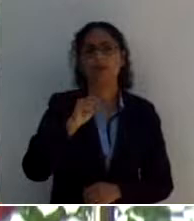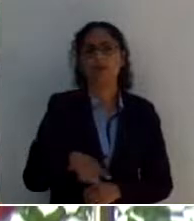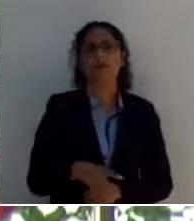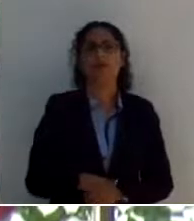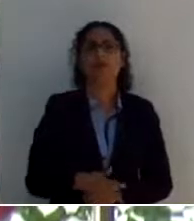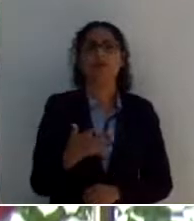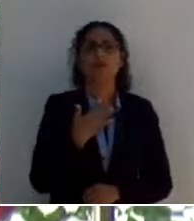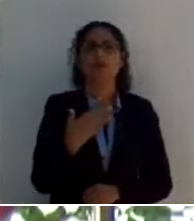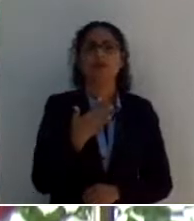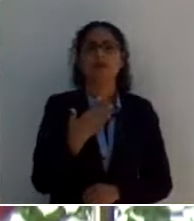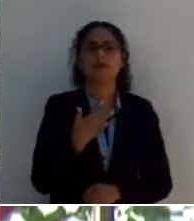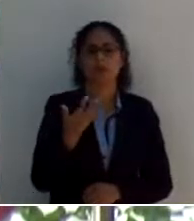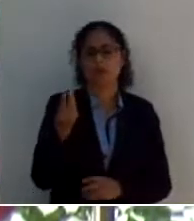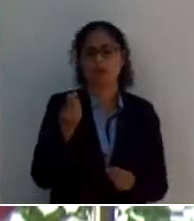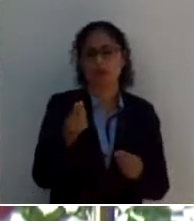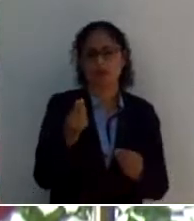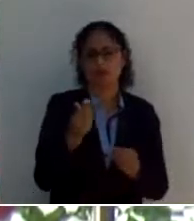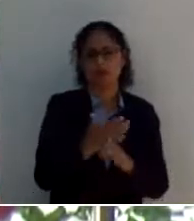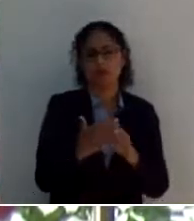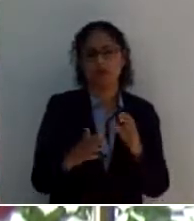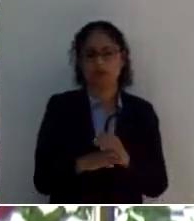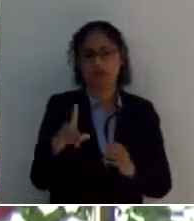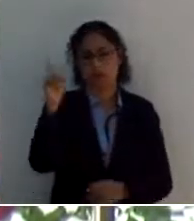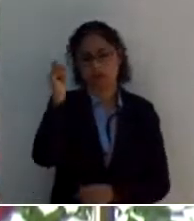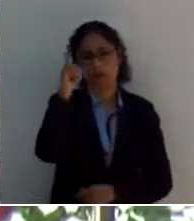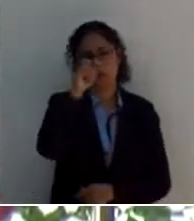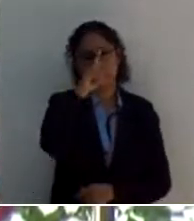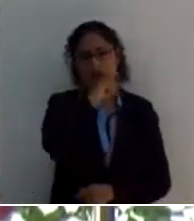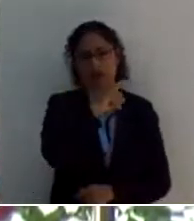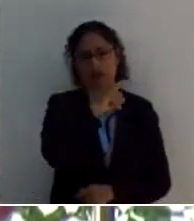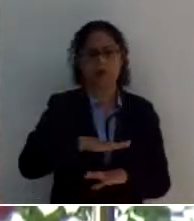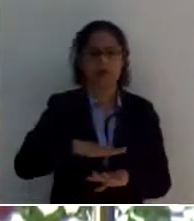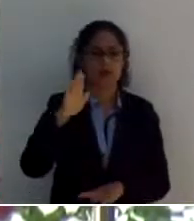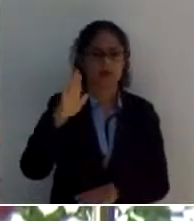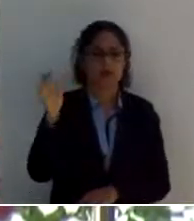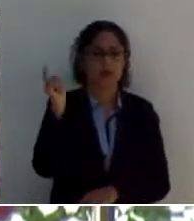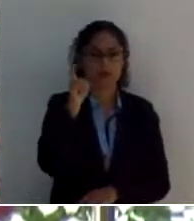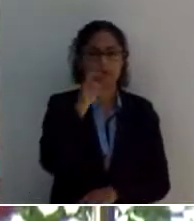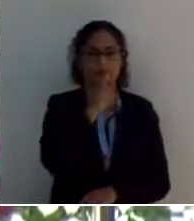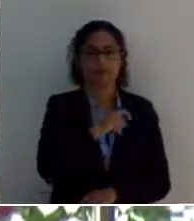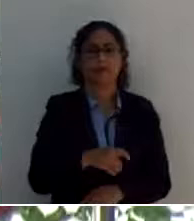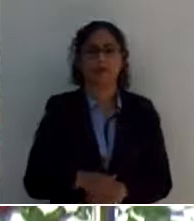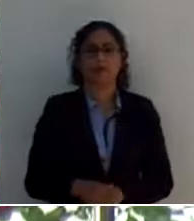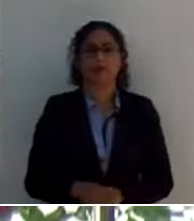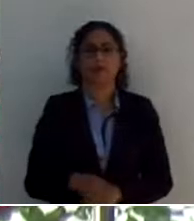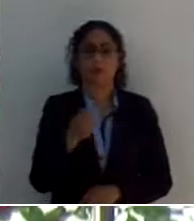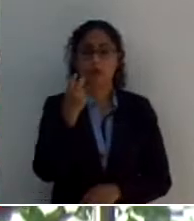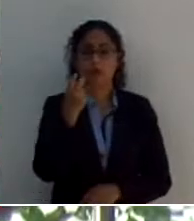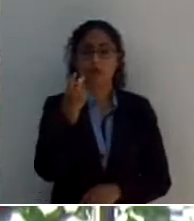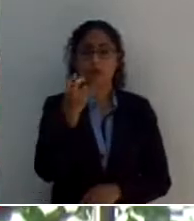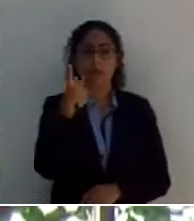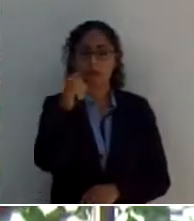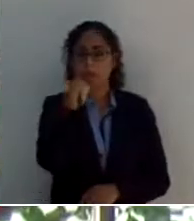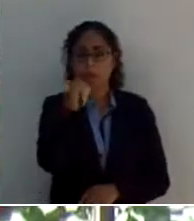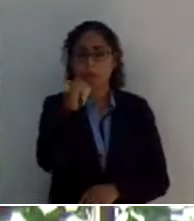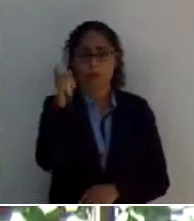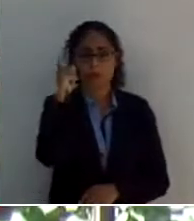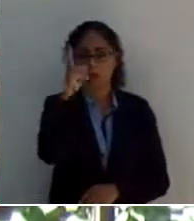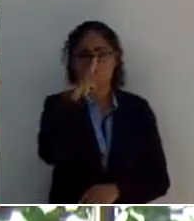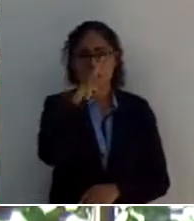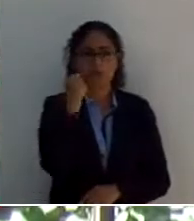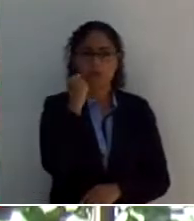habido momentos difíciles, que ha habido momentos críticos, pero aún en esos momentos